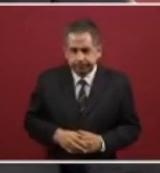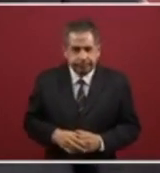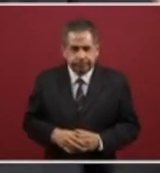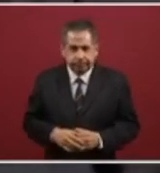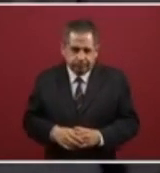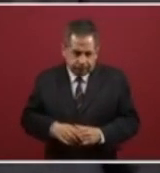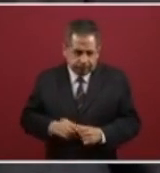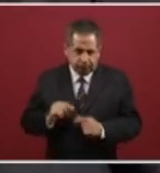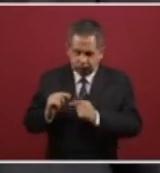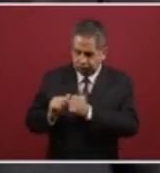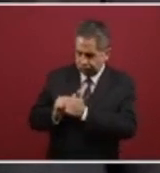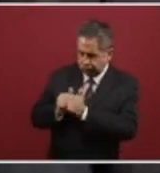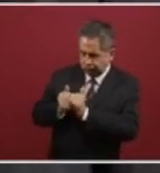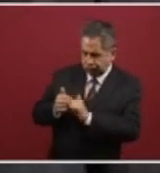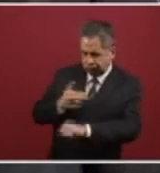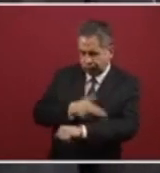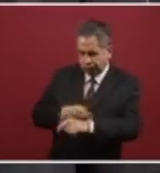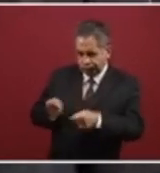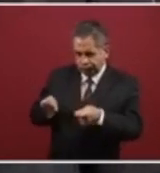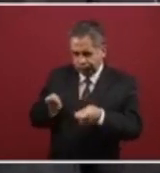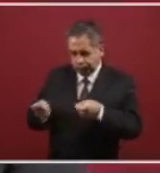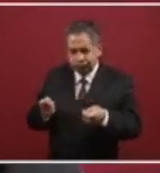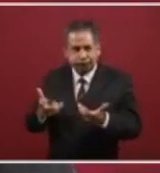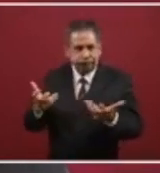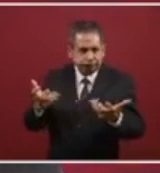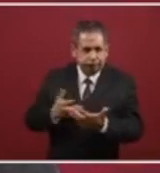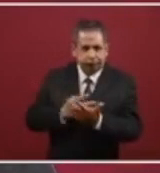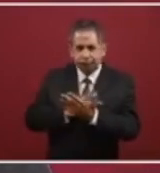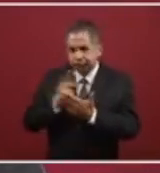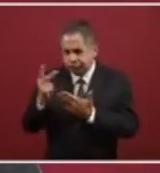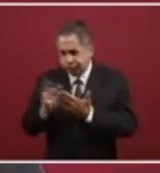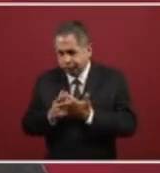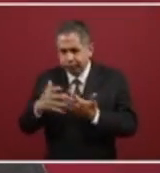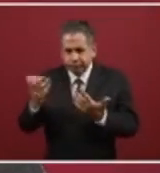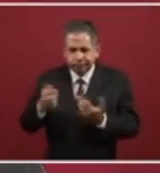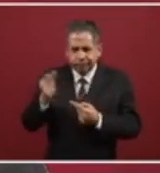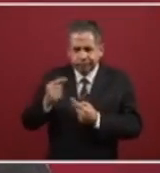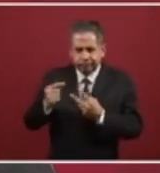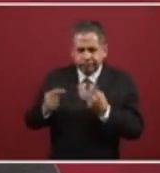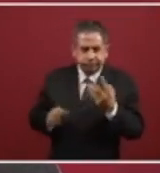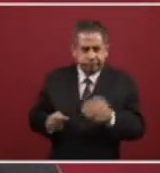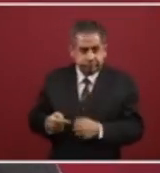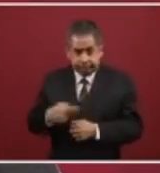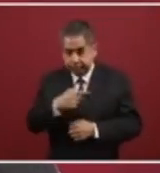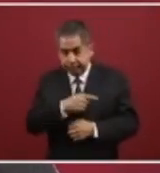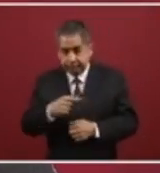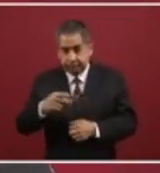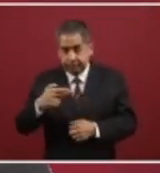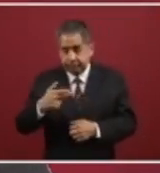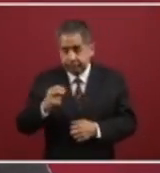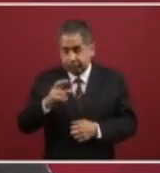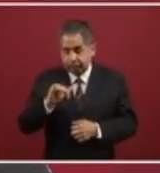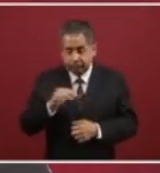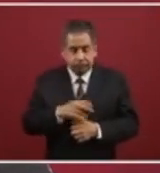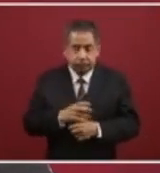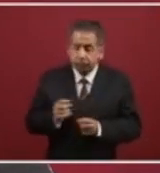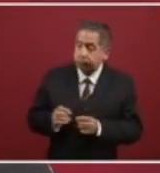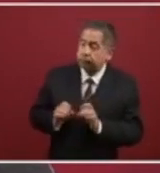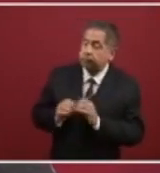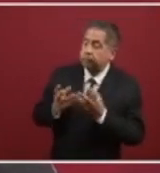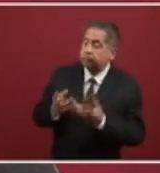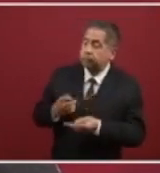ir ajustando nuestras acciones, el programa de acción, lo que está preparando Horacio, al número de personas que